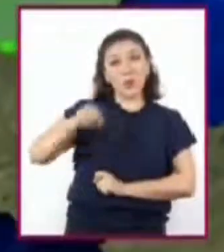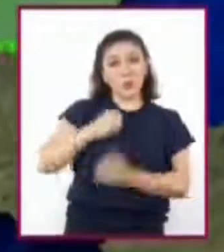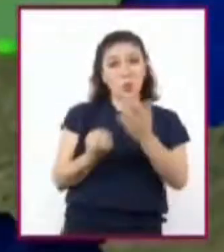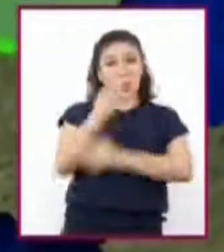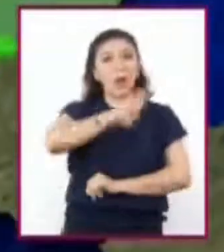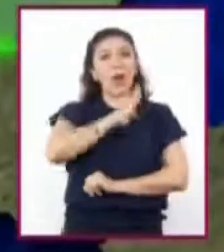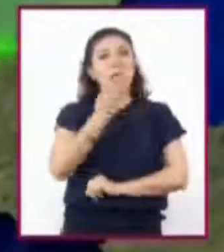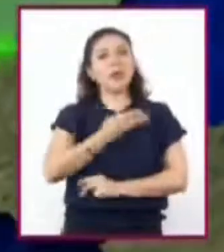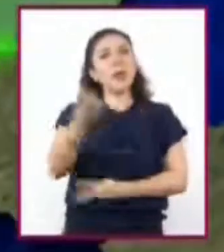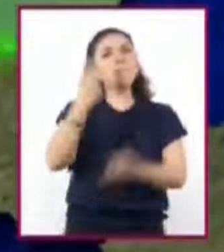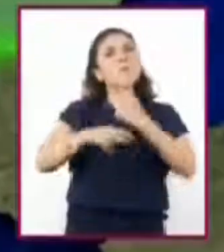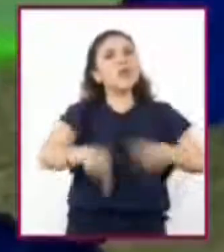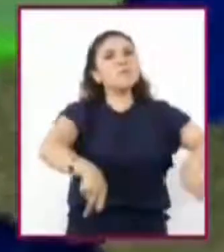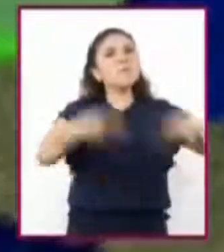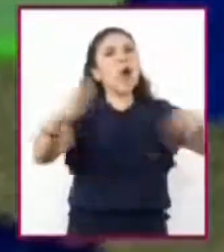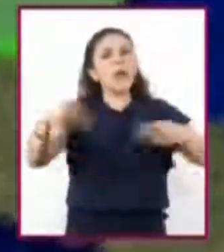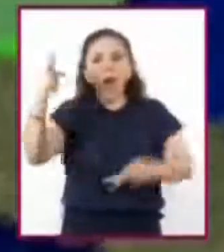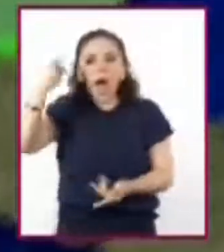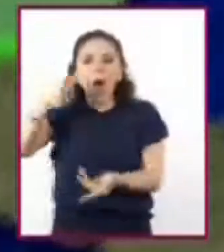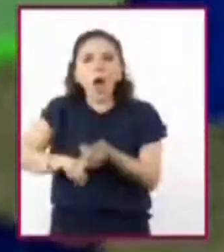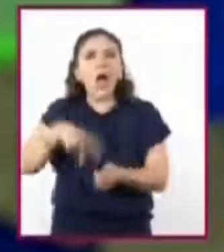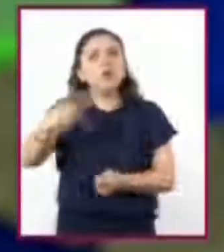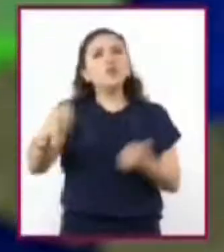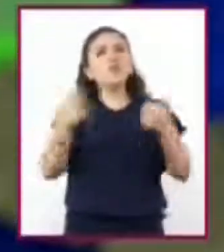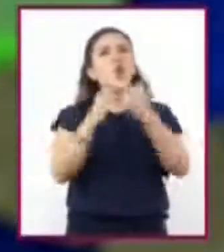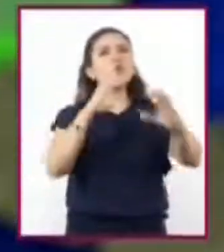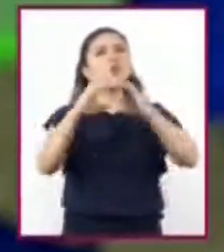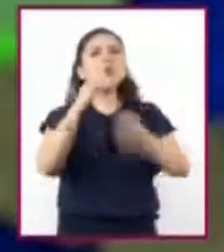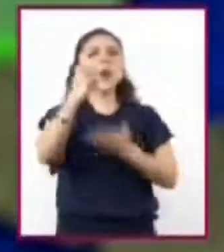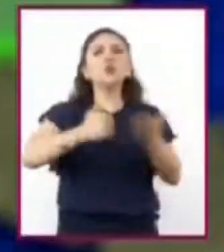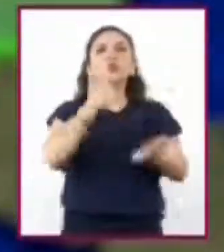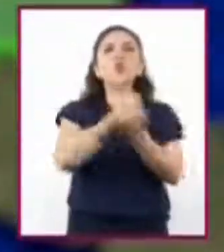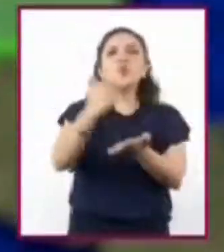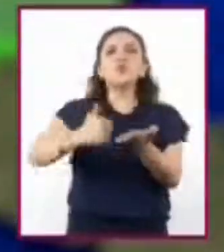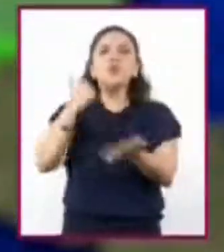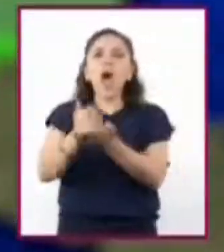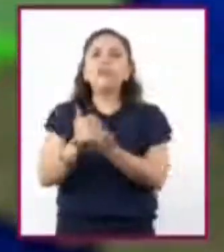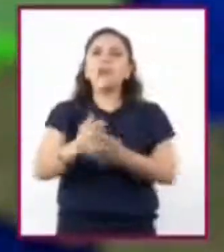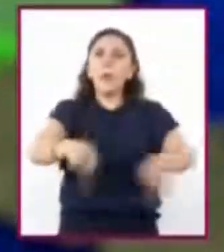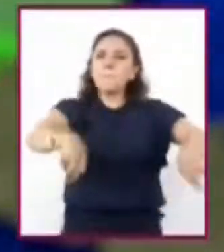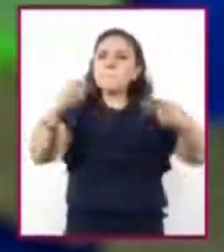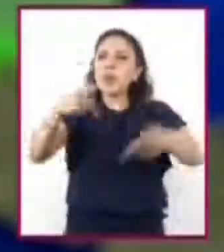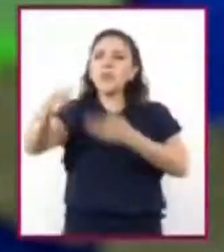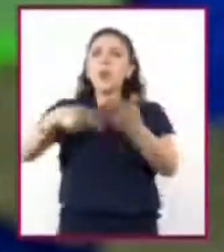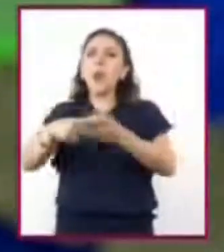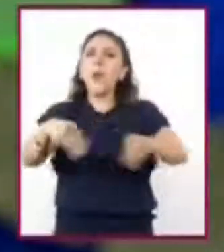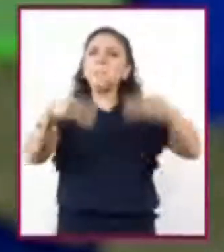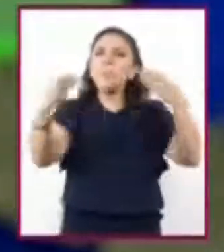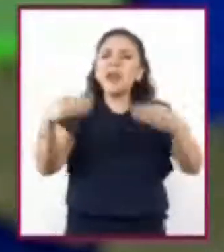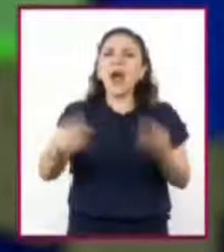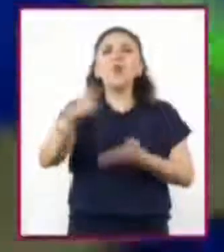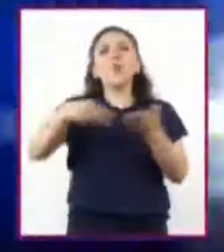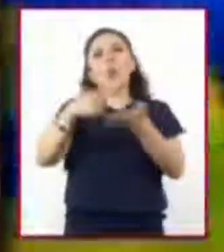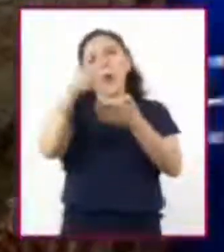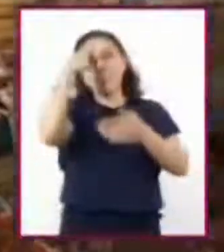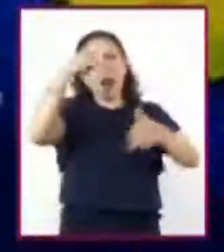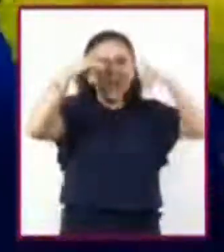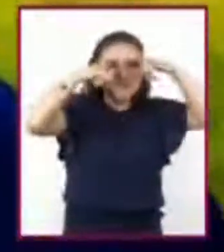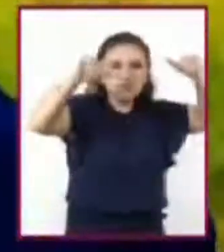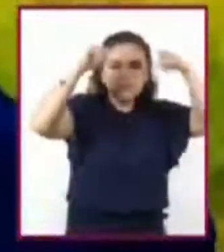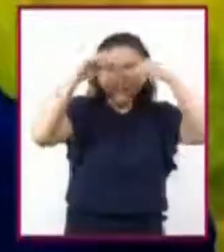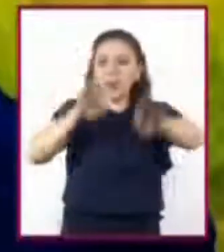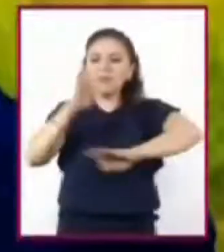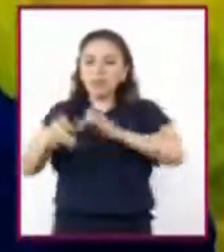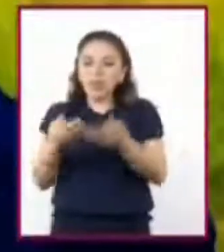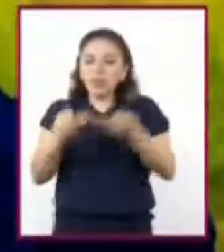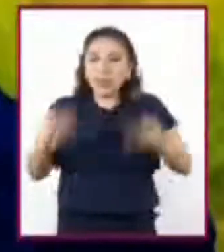un circuito de comercio interno que comunicó ciudades, centros comerciales y zonas agrícolas y ganaderas. Además,